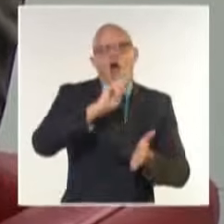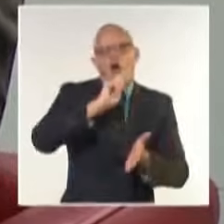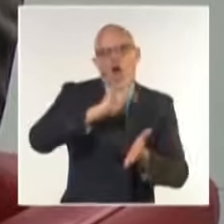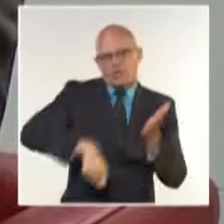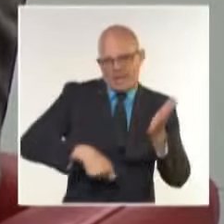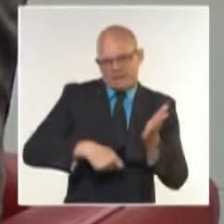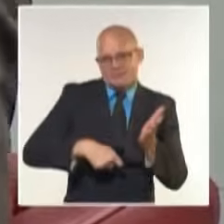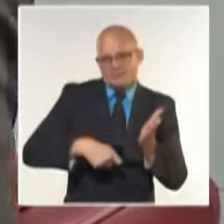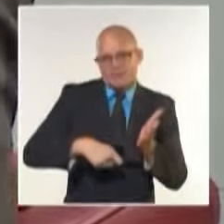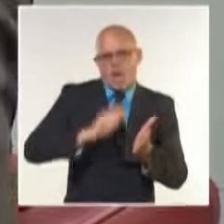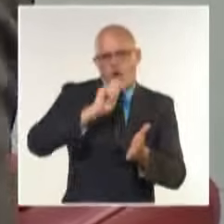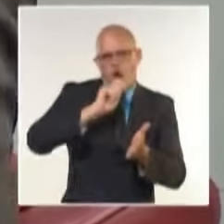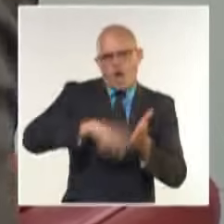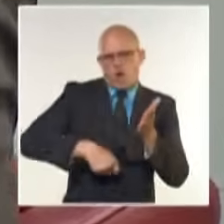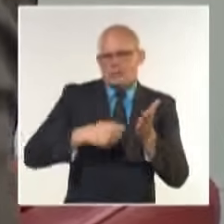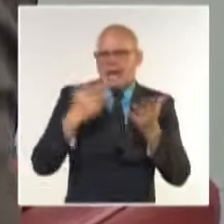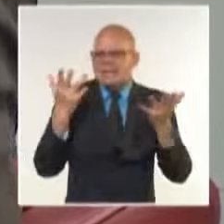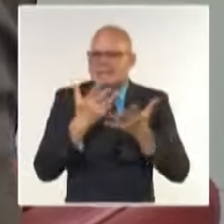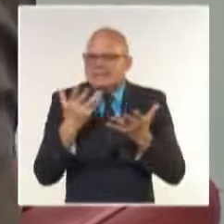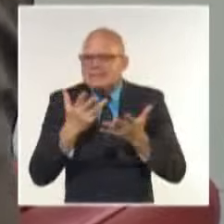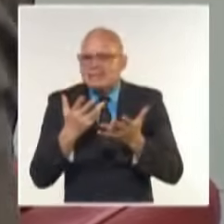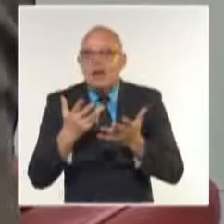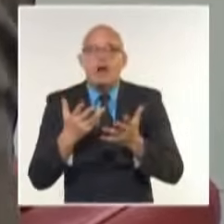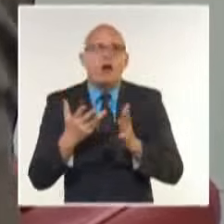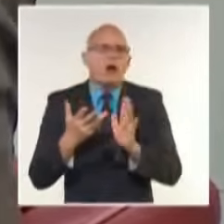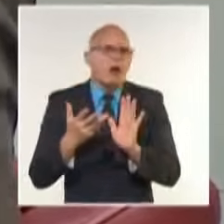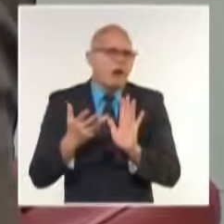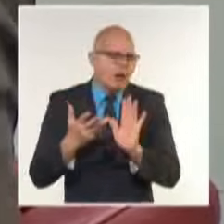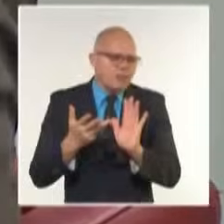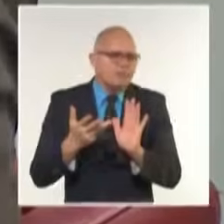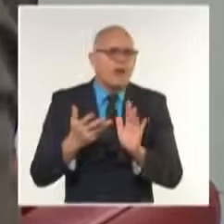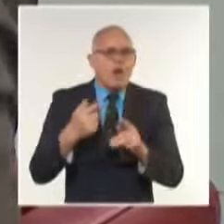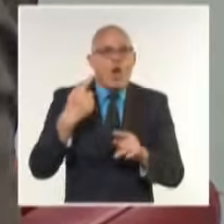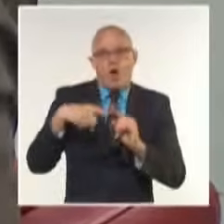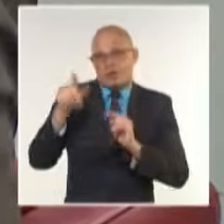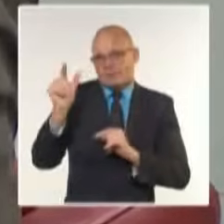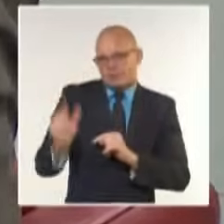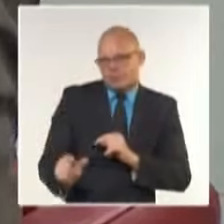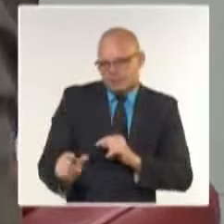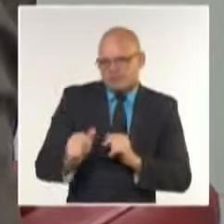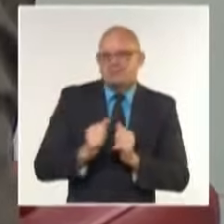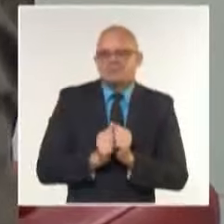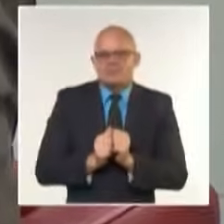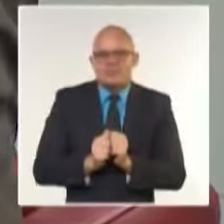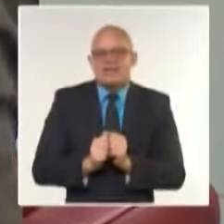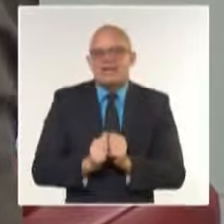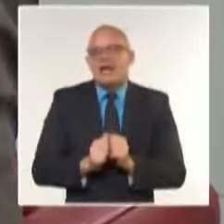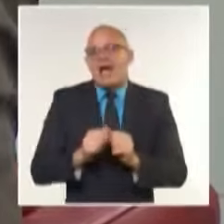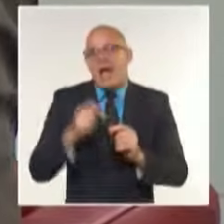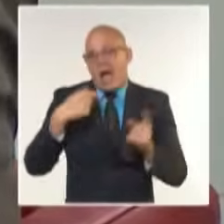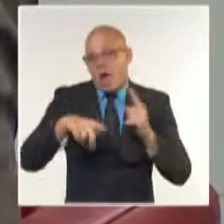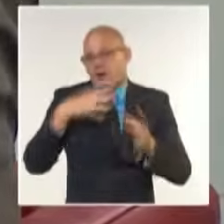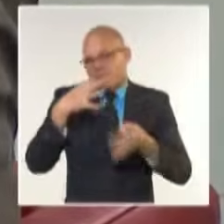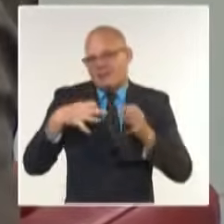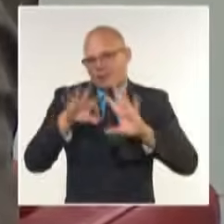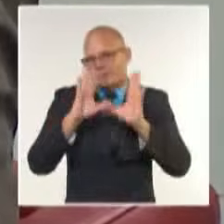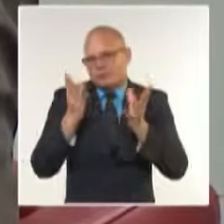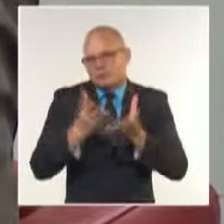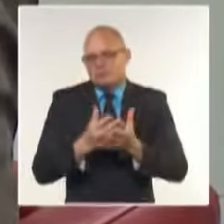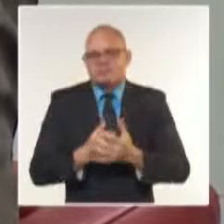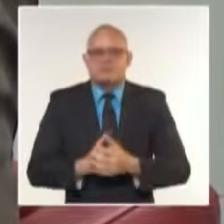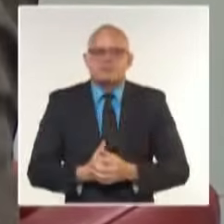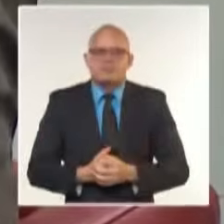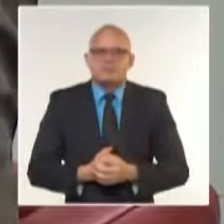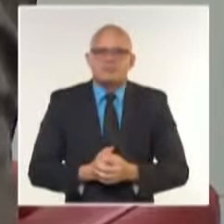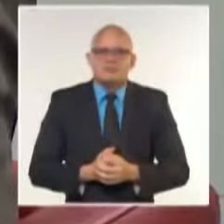lo establecido en las normas asociadas a la contratación, en ese caso la resolución 64 de 2021 del Ministerio